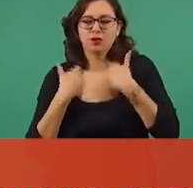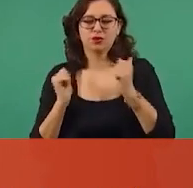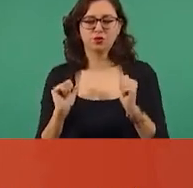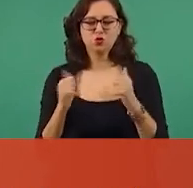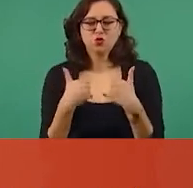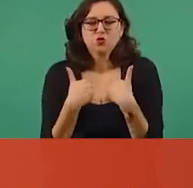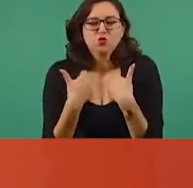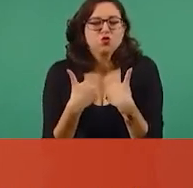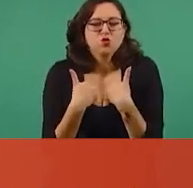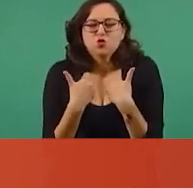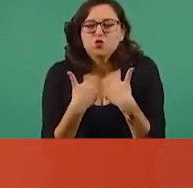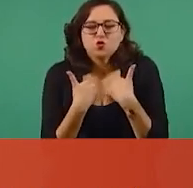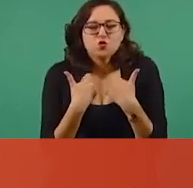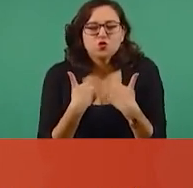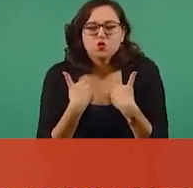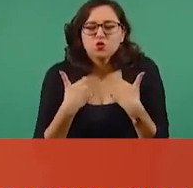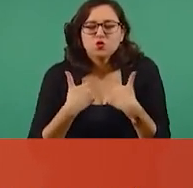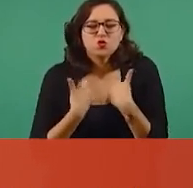De